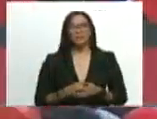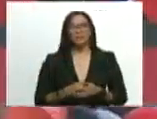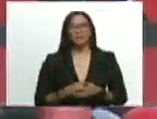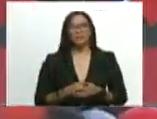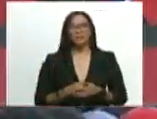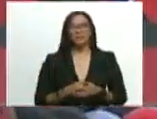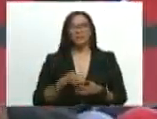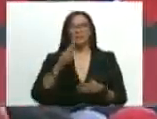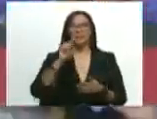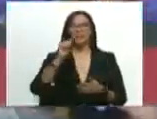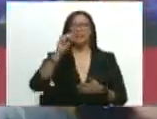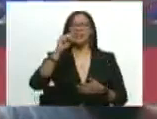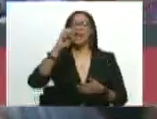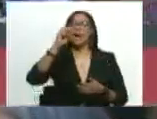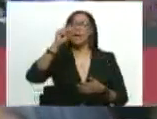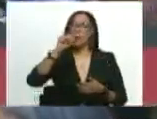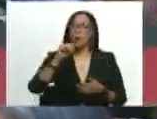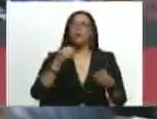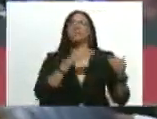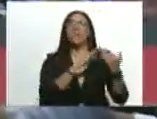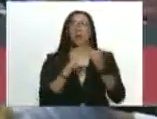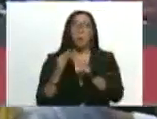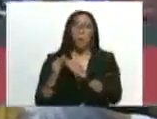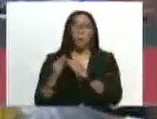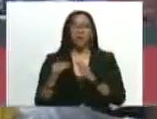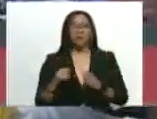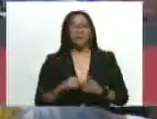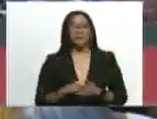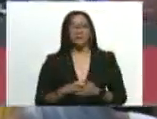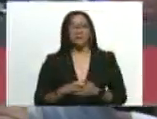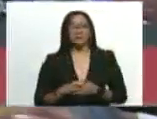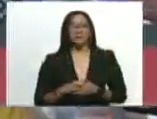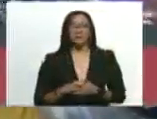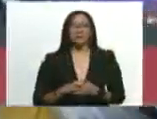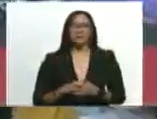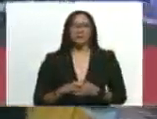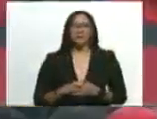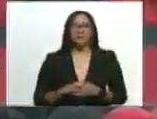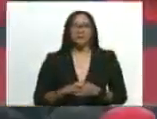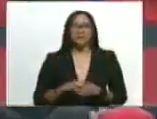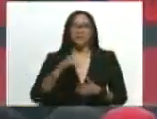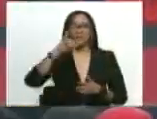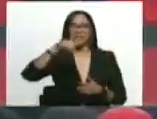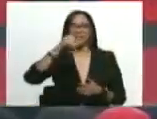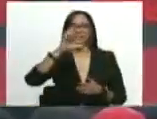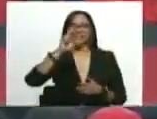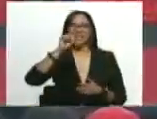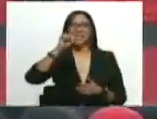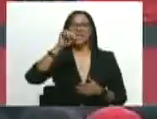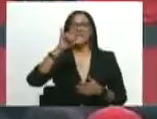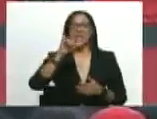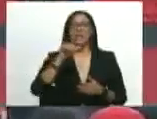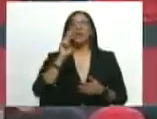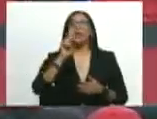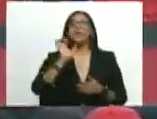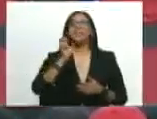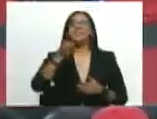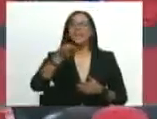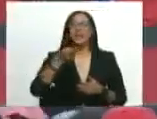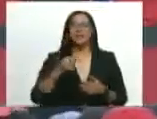Ramón oyarbes de las comunas Jenny sojo de la vejez